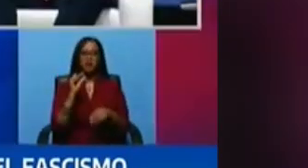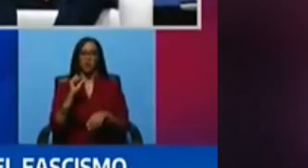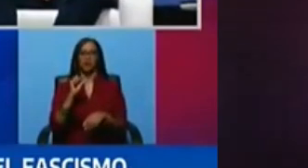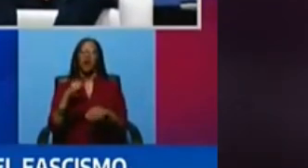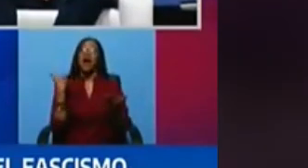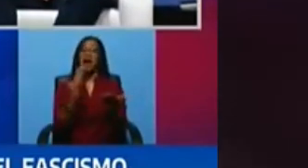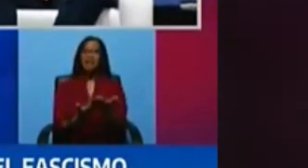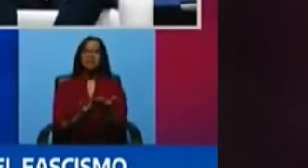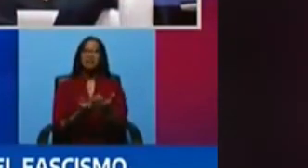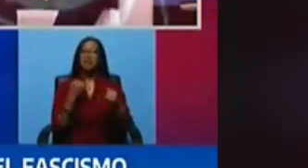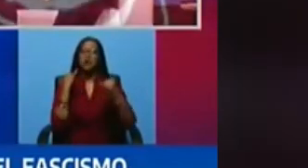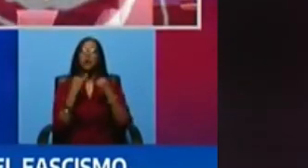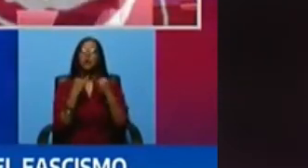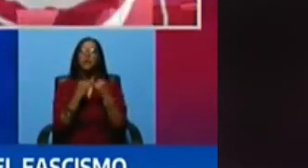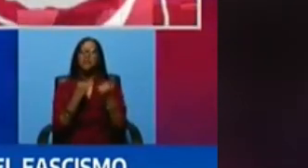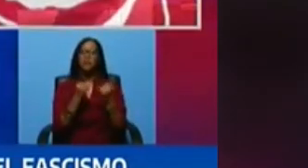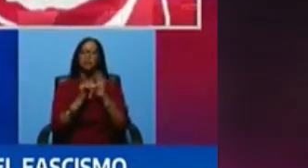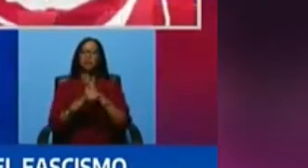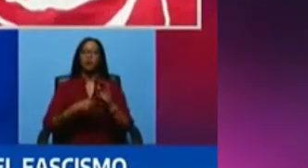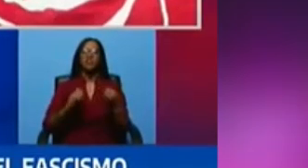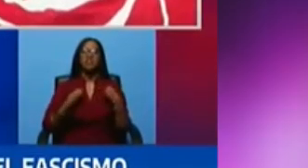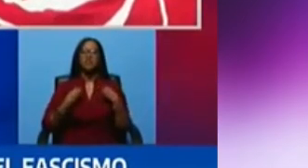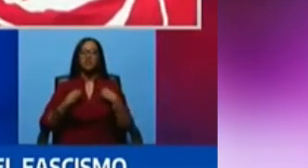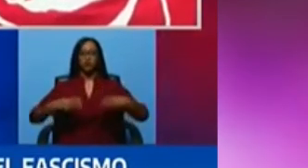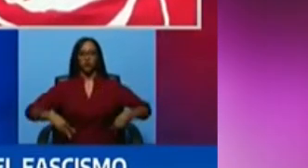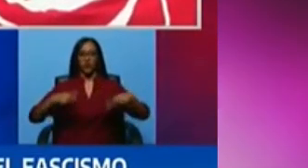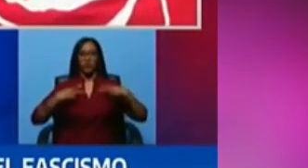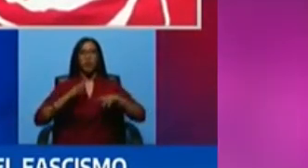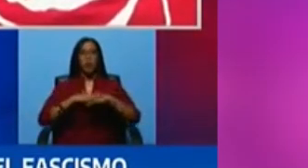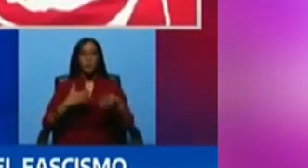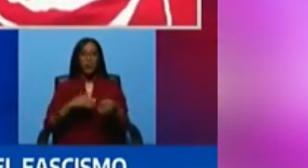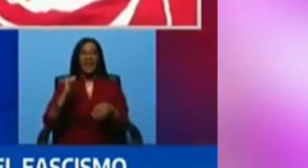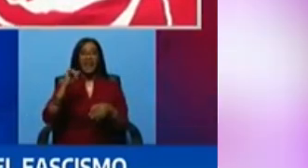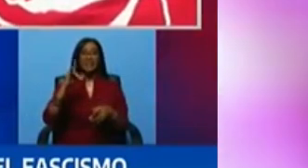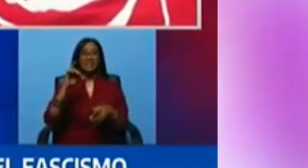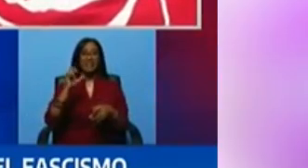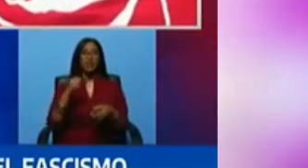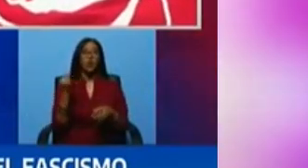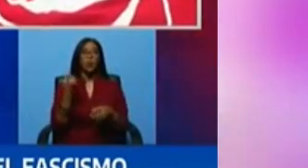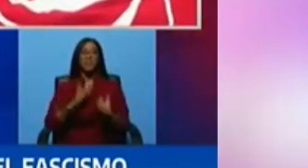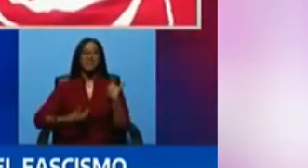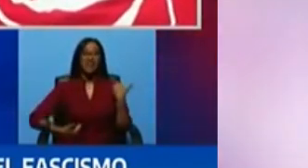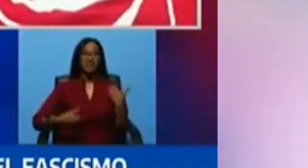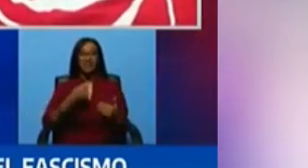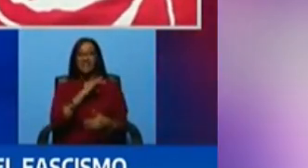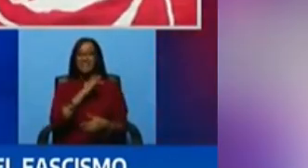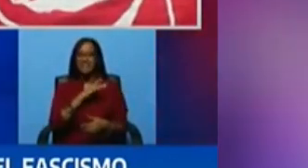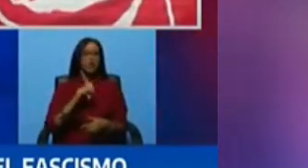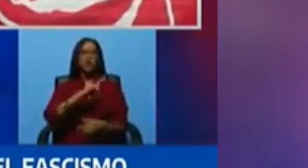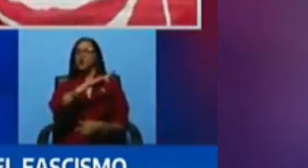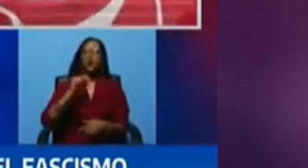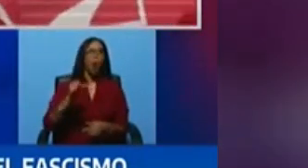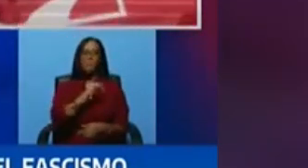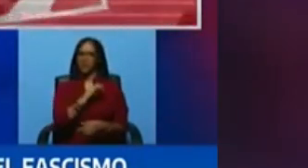hasta el último segundo que suspiró en su vida. Porque Salvador Allende, como presidente de Chile, no fue un cobarde,